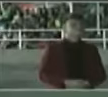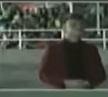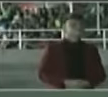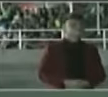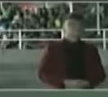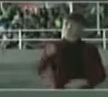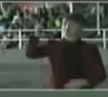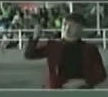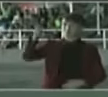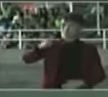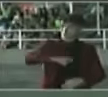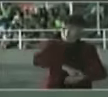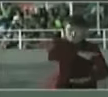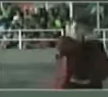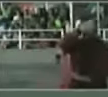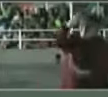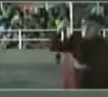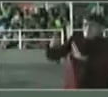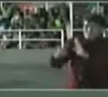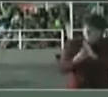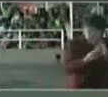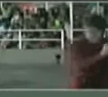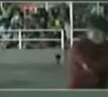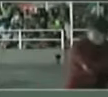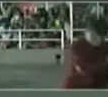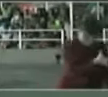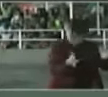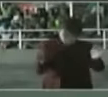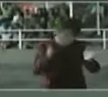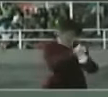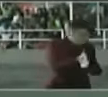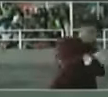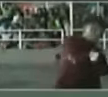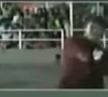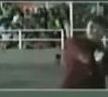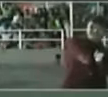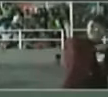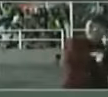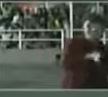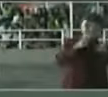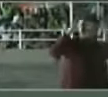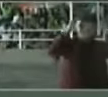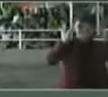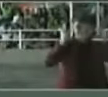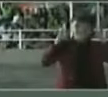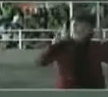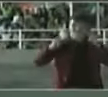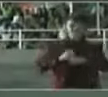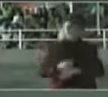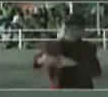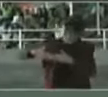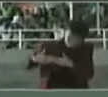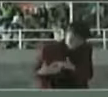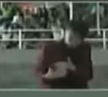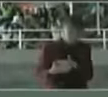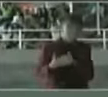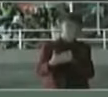Habita la eternidad y es el Rey de los siglos. Sus salidas son desde el